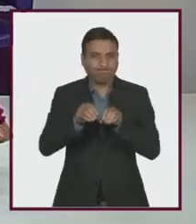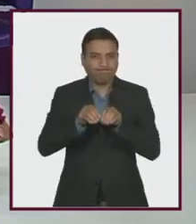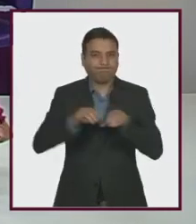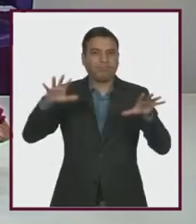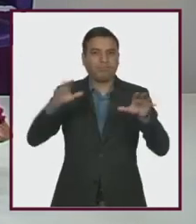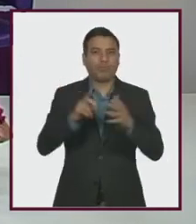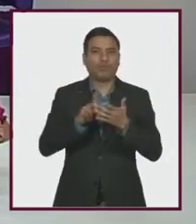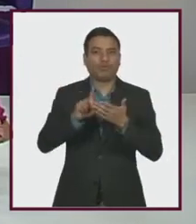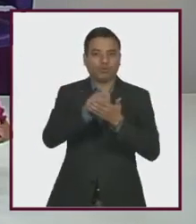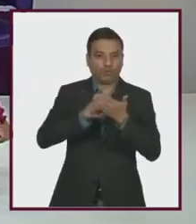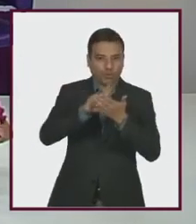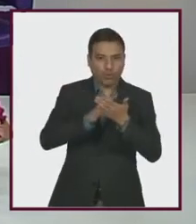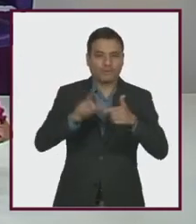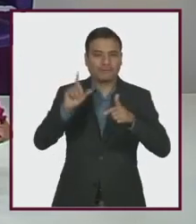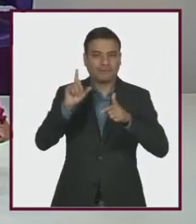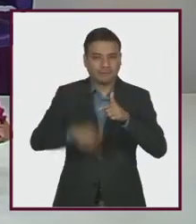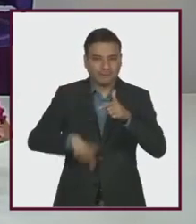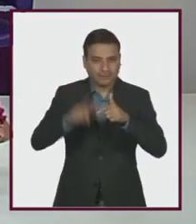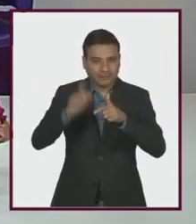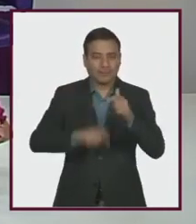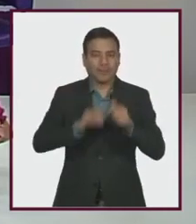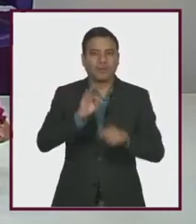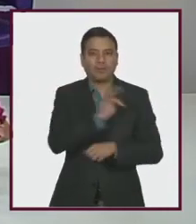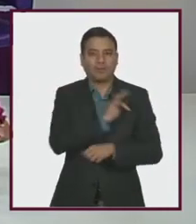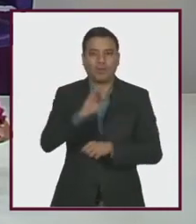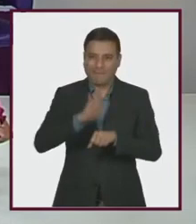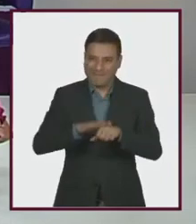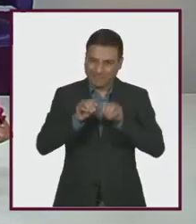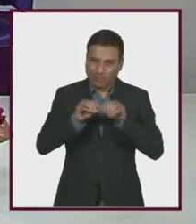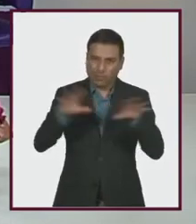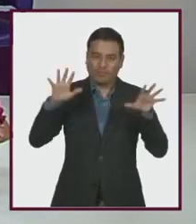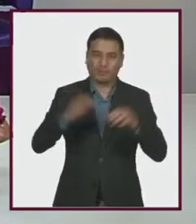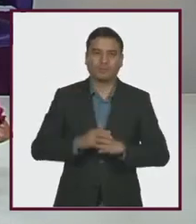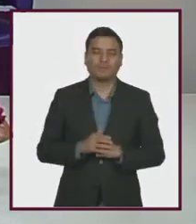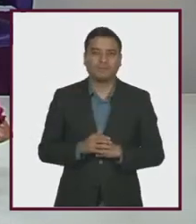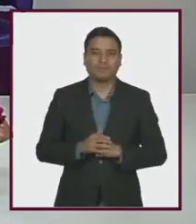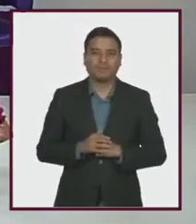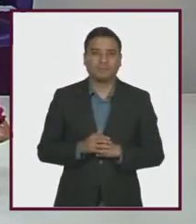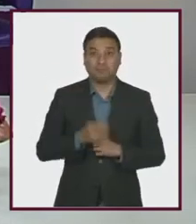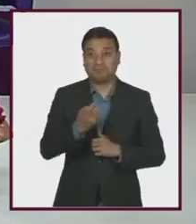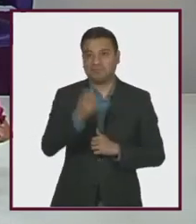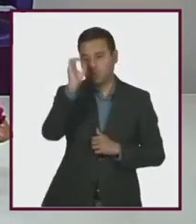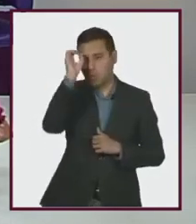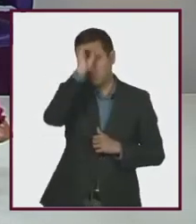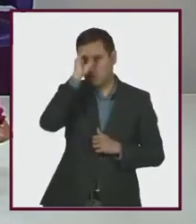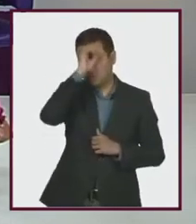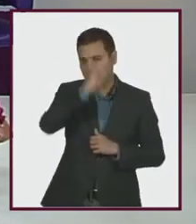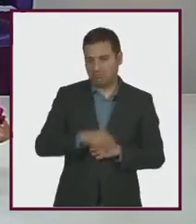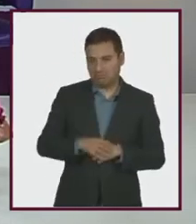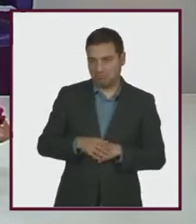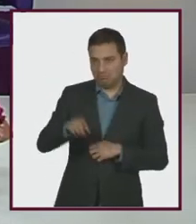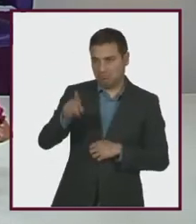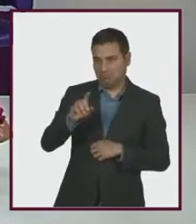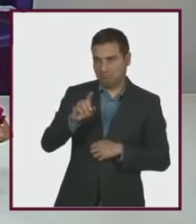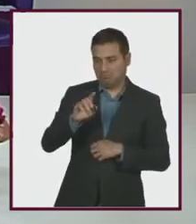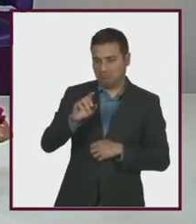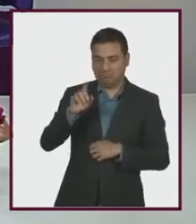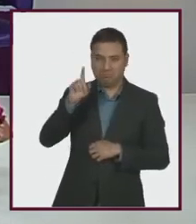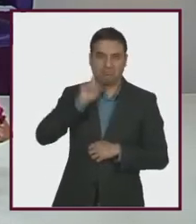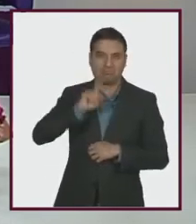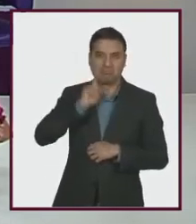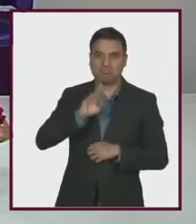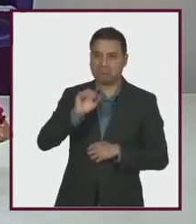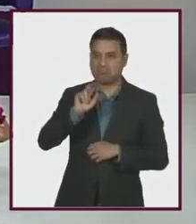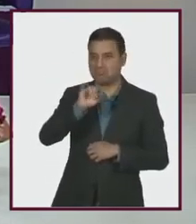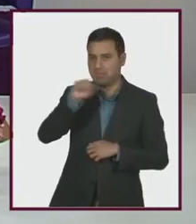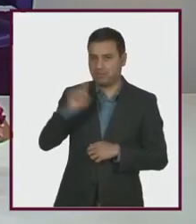las drogas y sobre todo meter más información? Ese es un comentario de Beatriz DF. Sí, claro, es justo lo que estamos